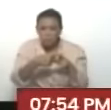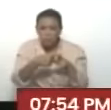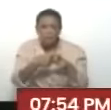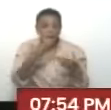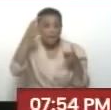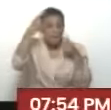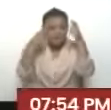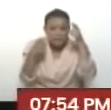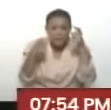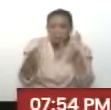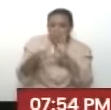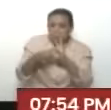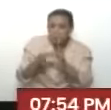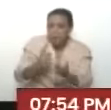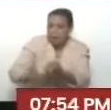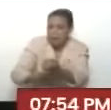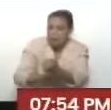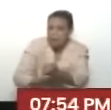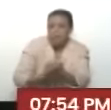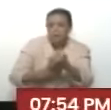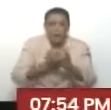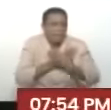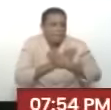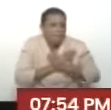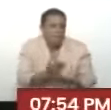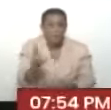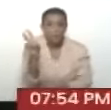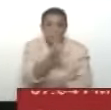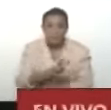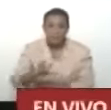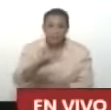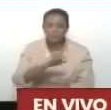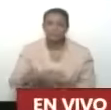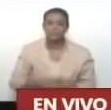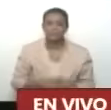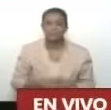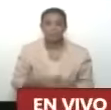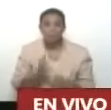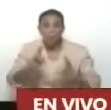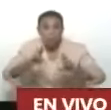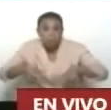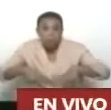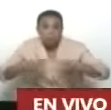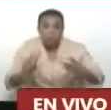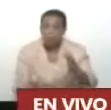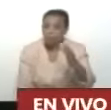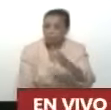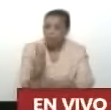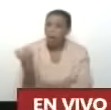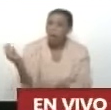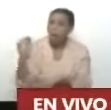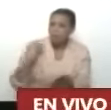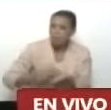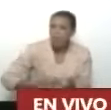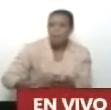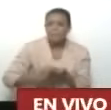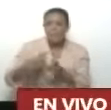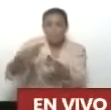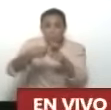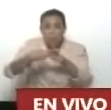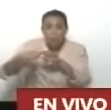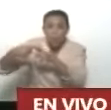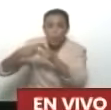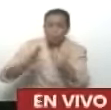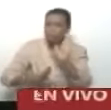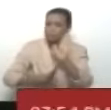El presidente Lukashenko tiene un gran aprecio por Venezuela y hemos relanzado y vamos a llevar la relación con Bielorrusia al más